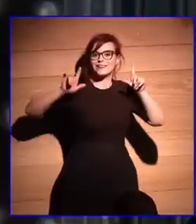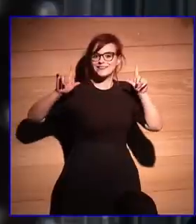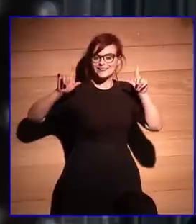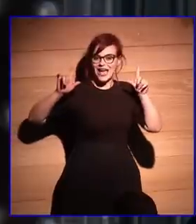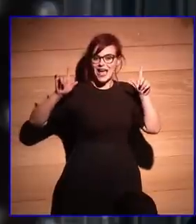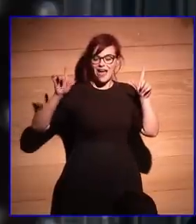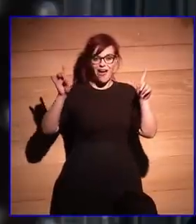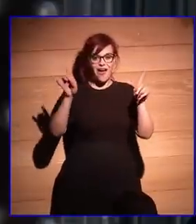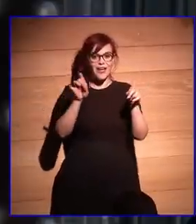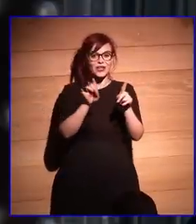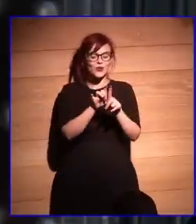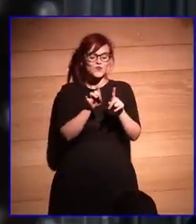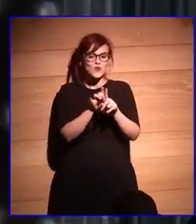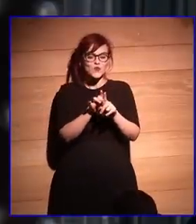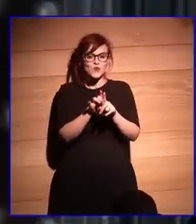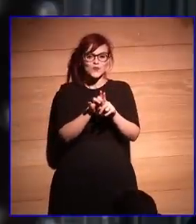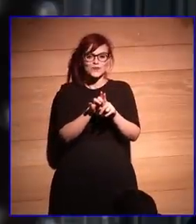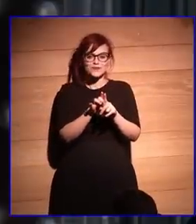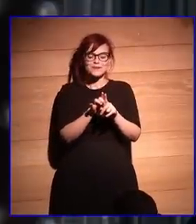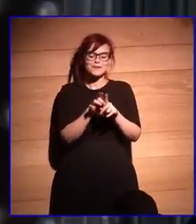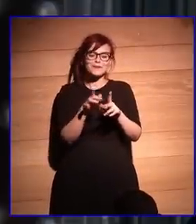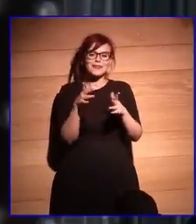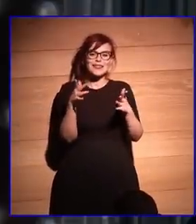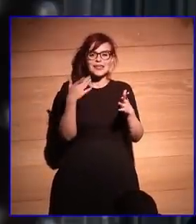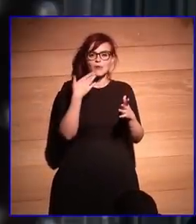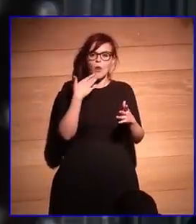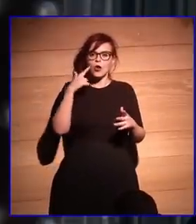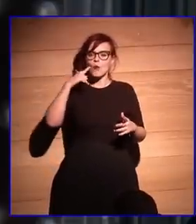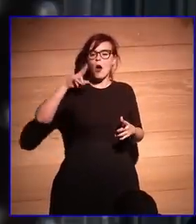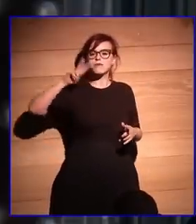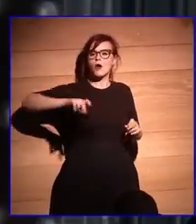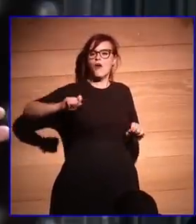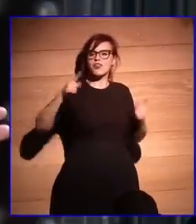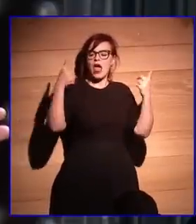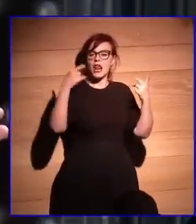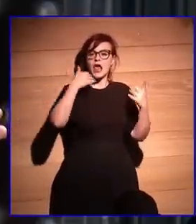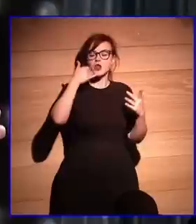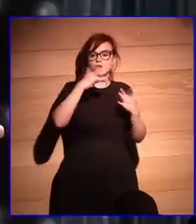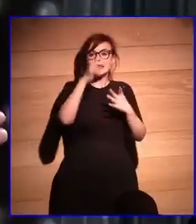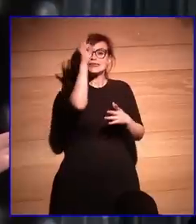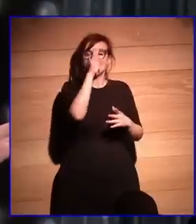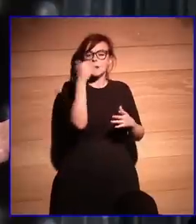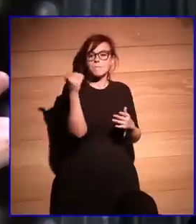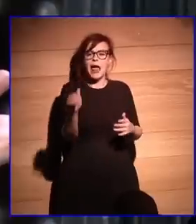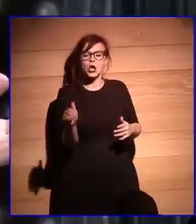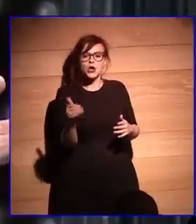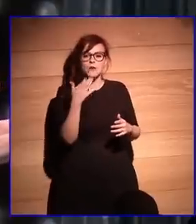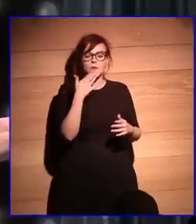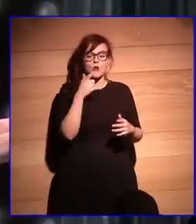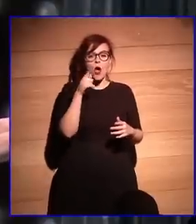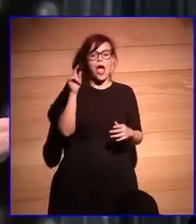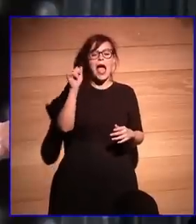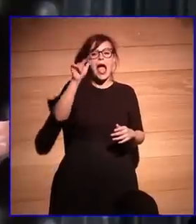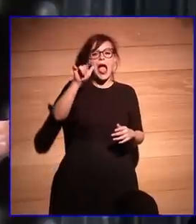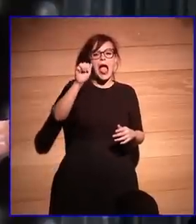una, de alguna forma, alguna legitimidad a la hora de hacer una cosa, por ejemplo, teóricamente mala. Pensamos en Al Pacino